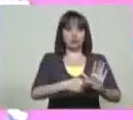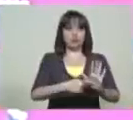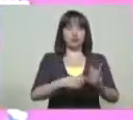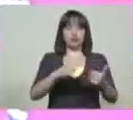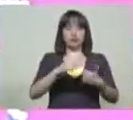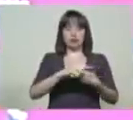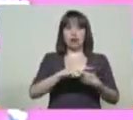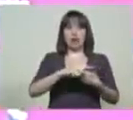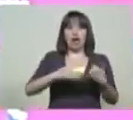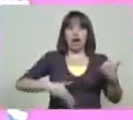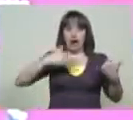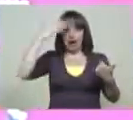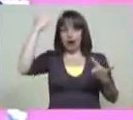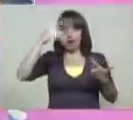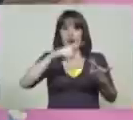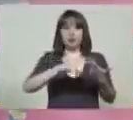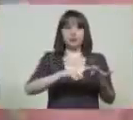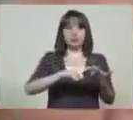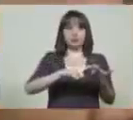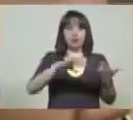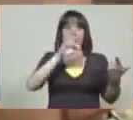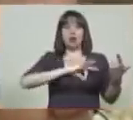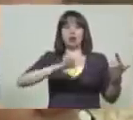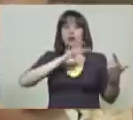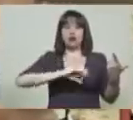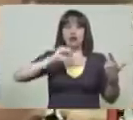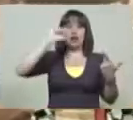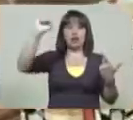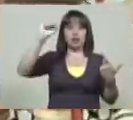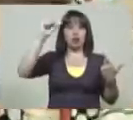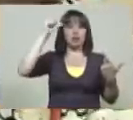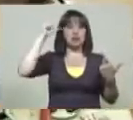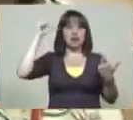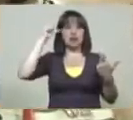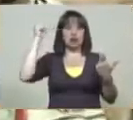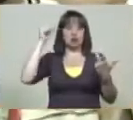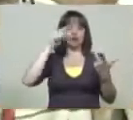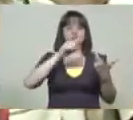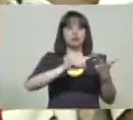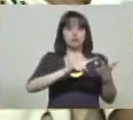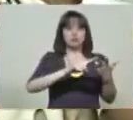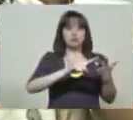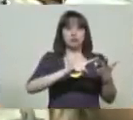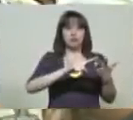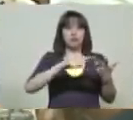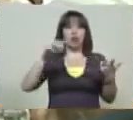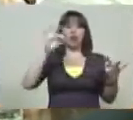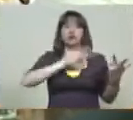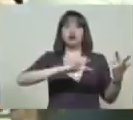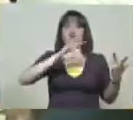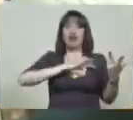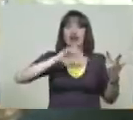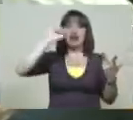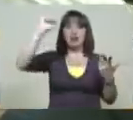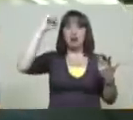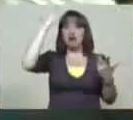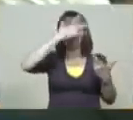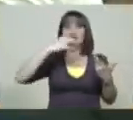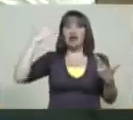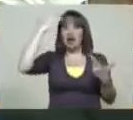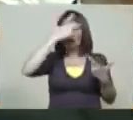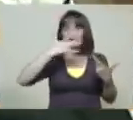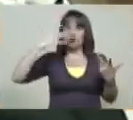árabe, el socialismo asiático, el socialismo africano y